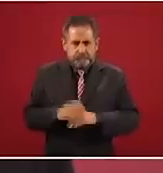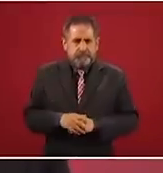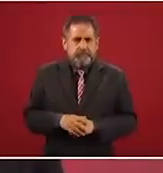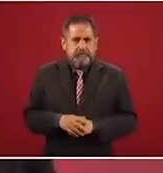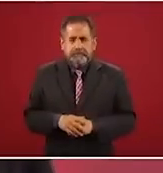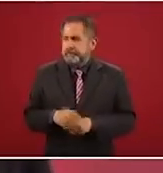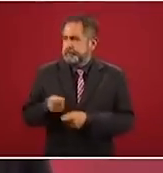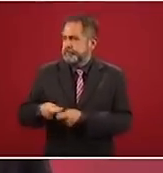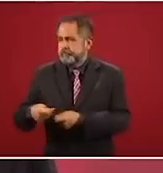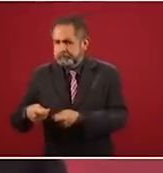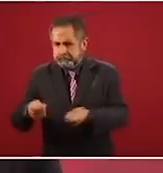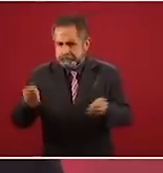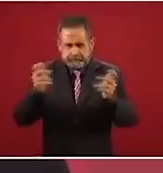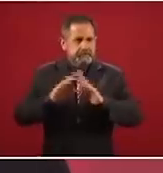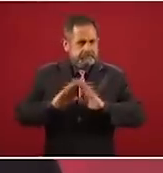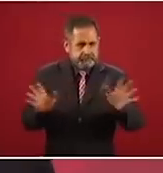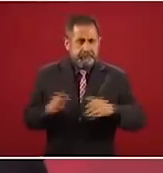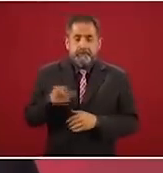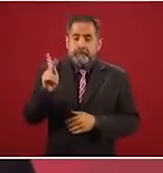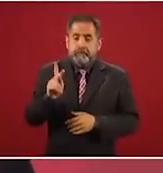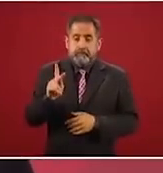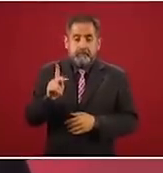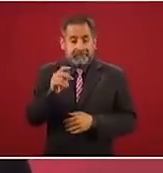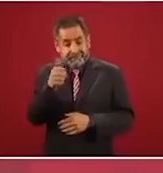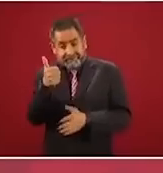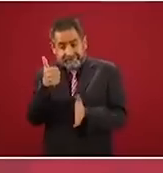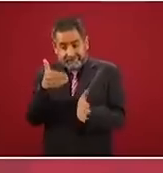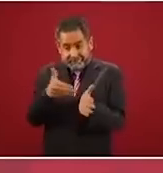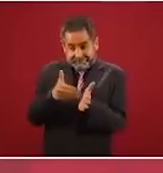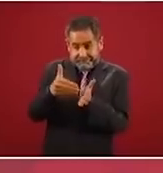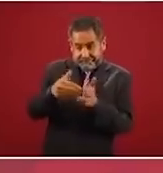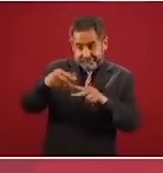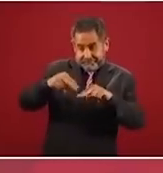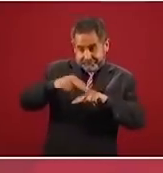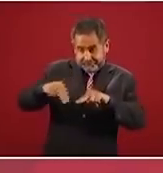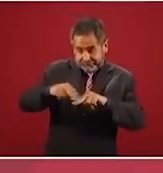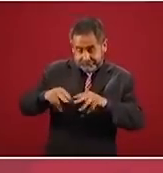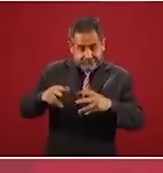la distribución, pero como son 6 millones, hemos